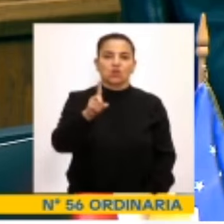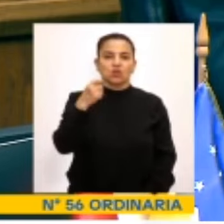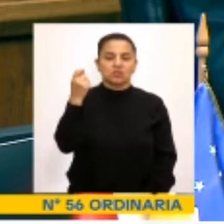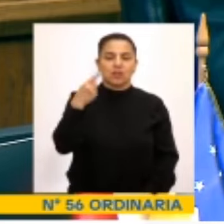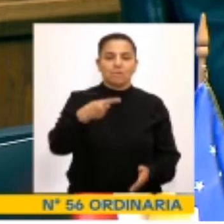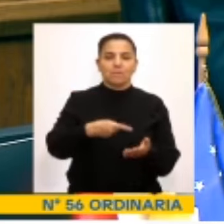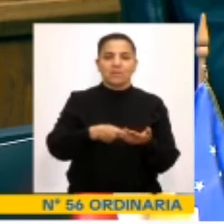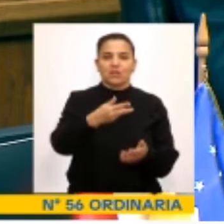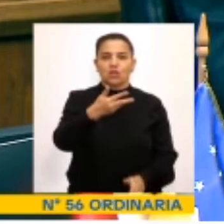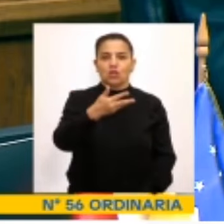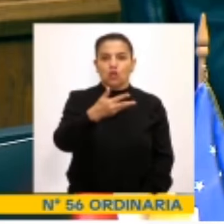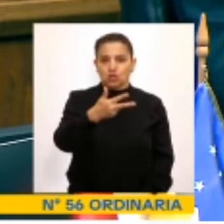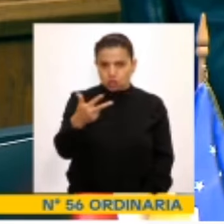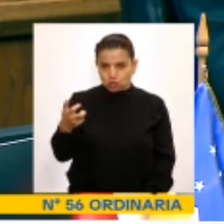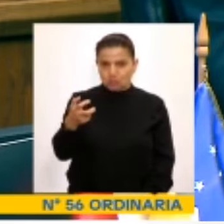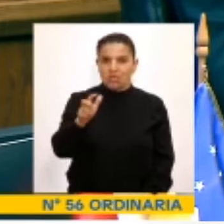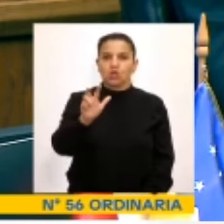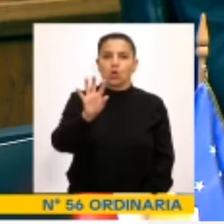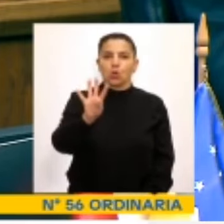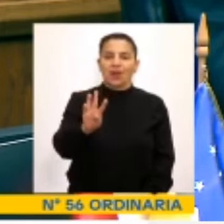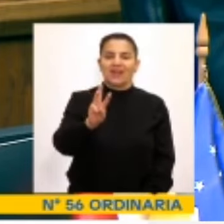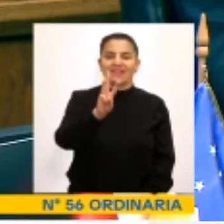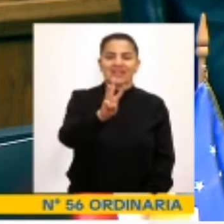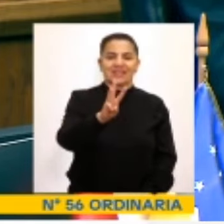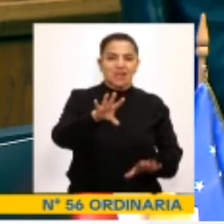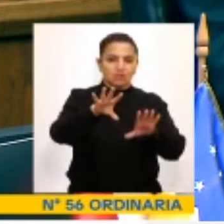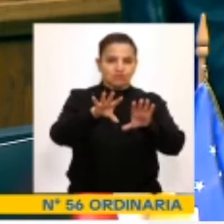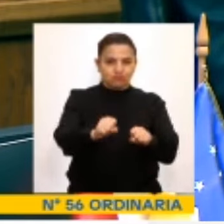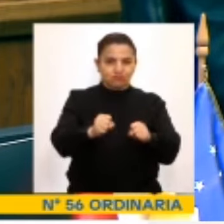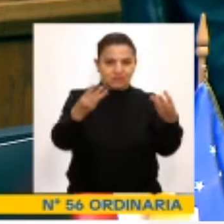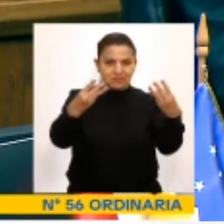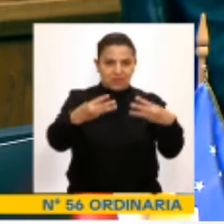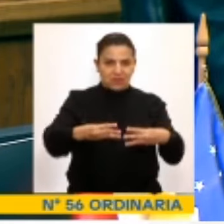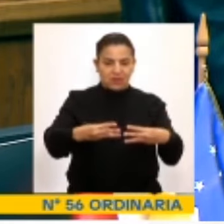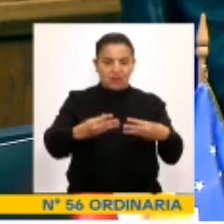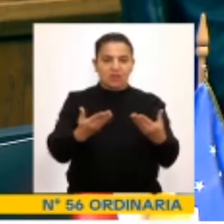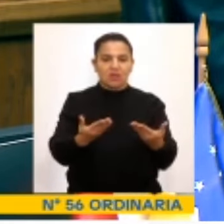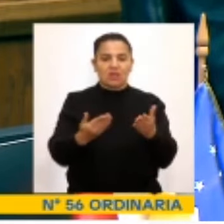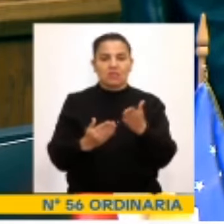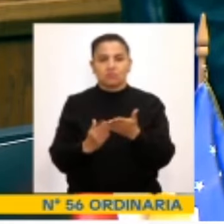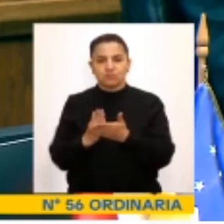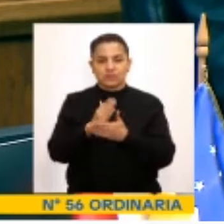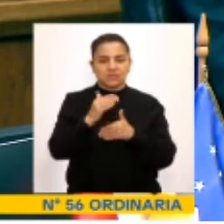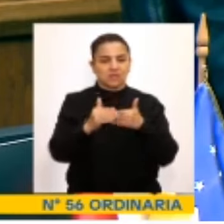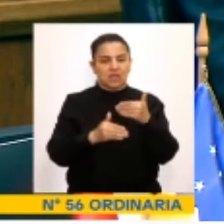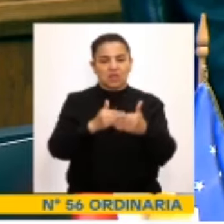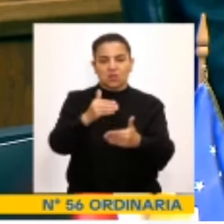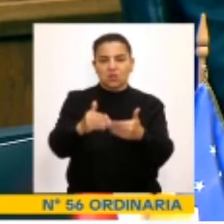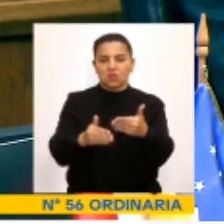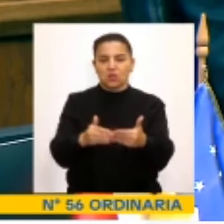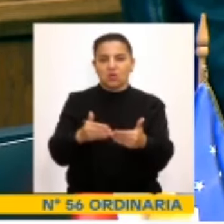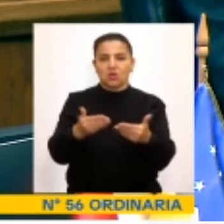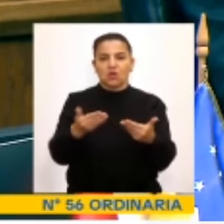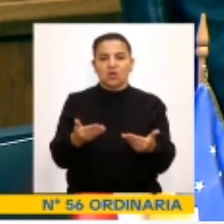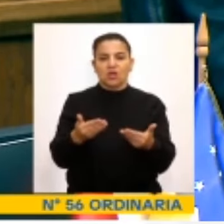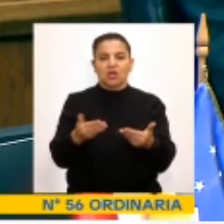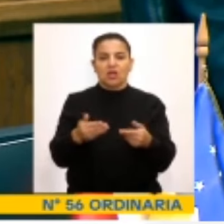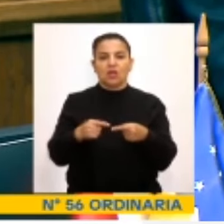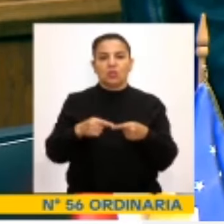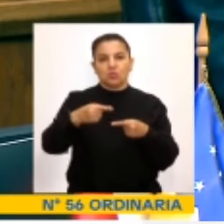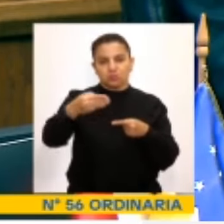1843 realizó la toma de posesión del Estrecho de Magallanes, dando inicio con esta gesta histórica a la